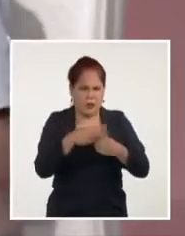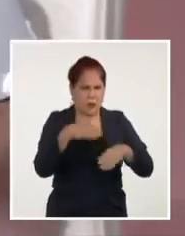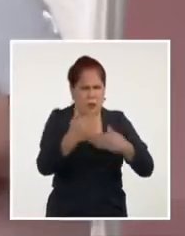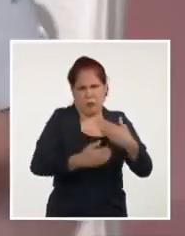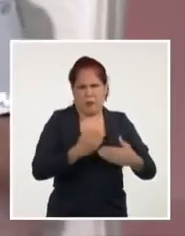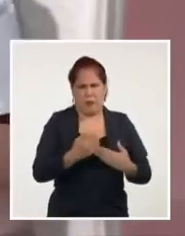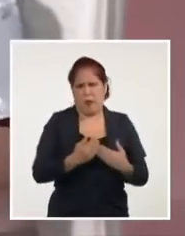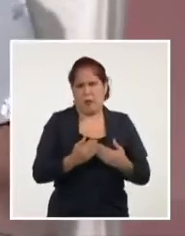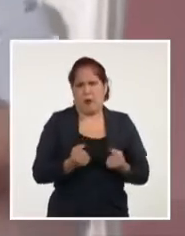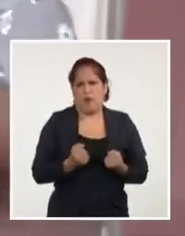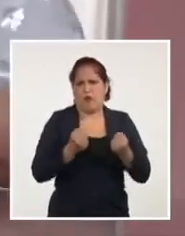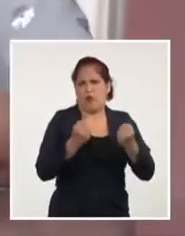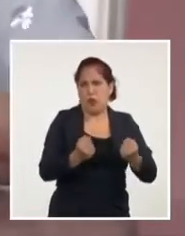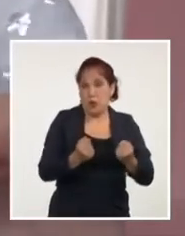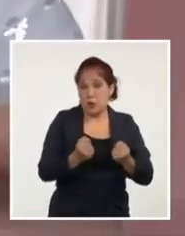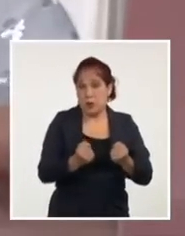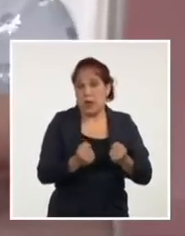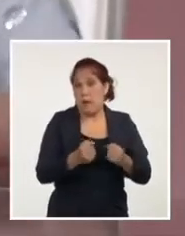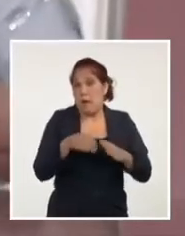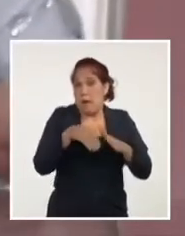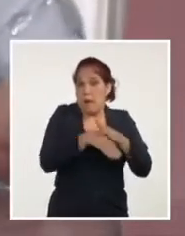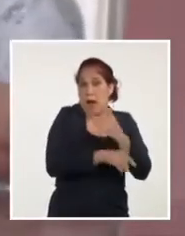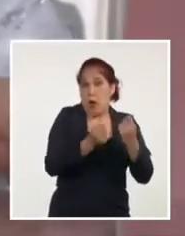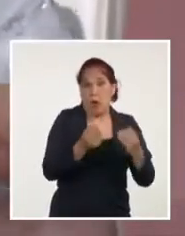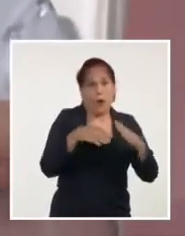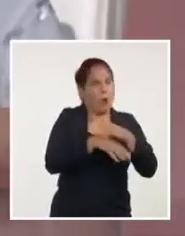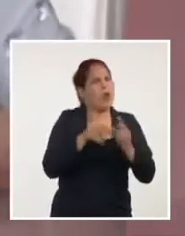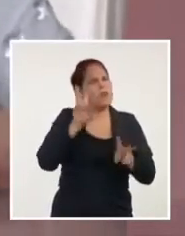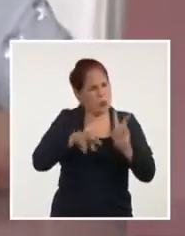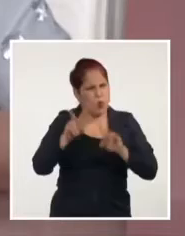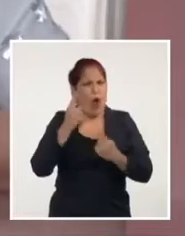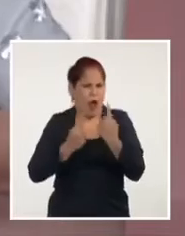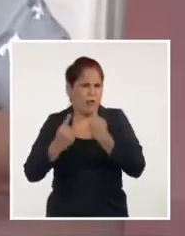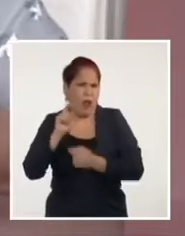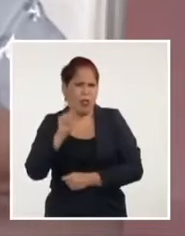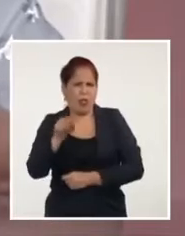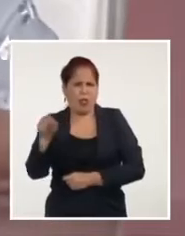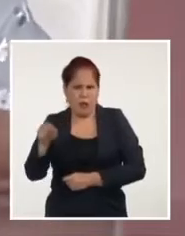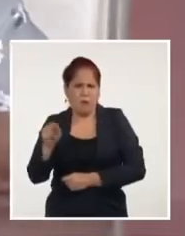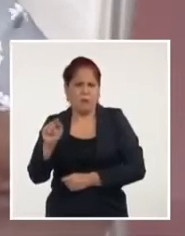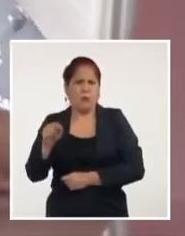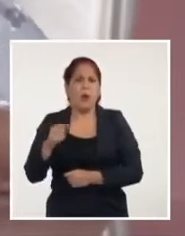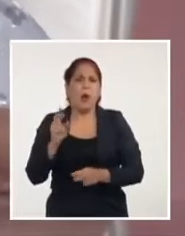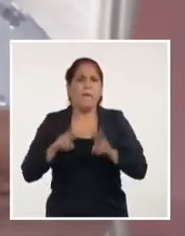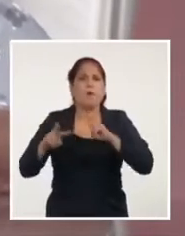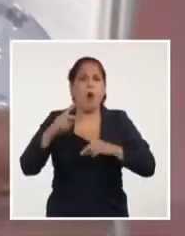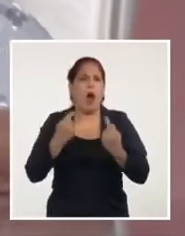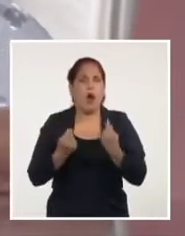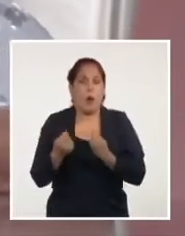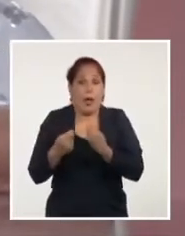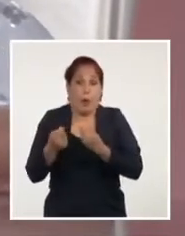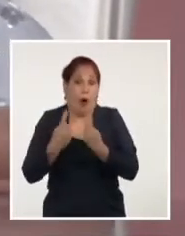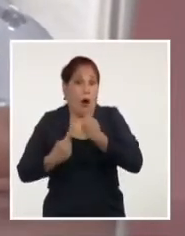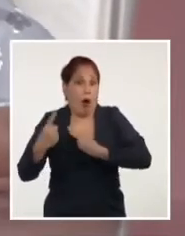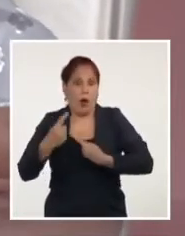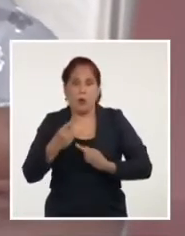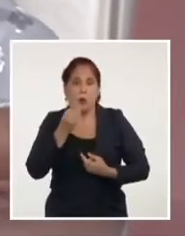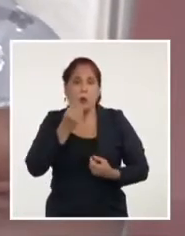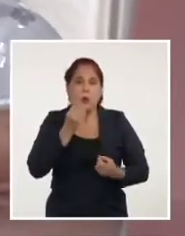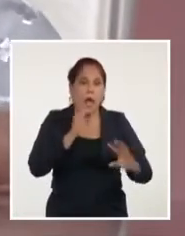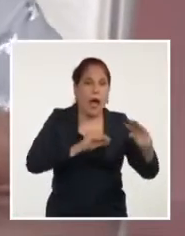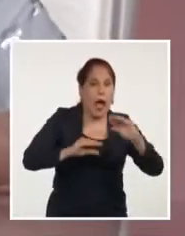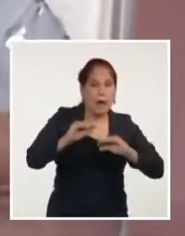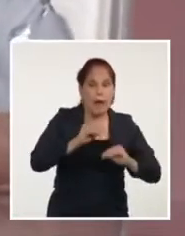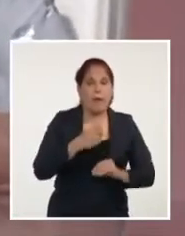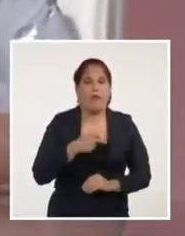Bien, y a partir de ahí, entonces, con esos elementos, hay que apelar a esos elementos para poder, incluso comunicativamente, a veces no nos damos cuenta y alzamos la